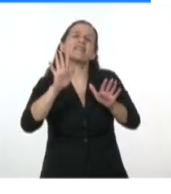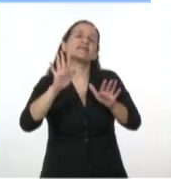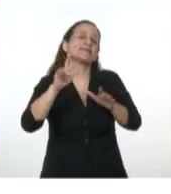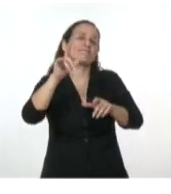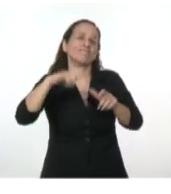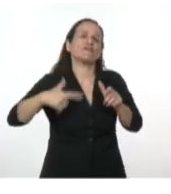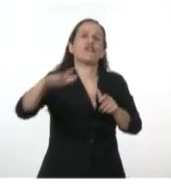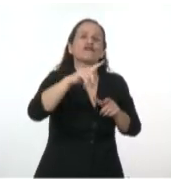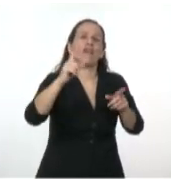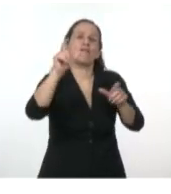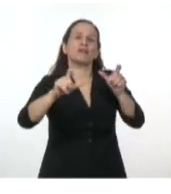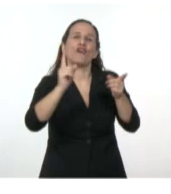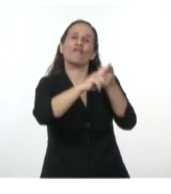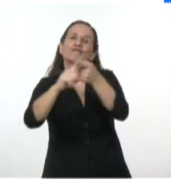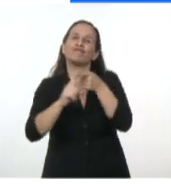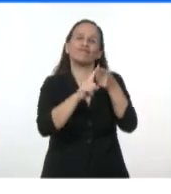sociedad.